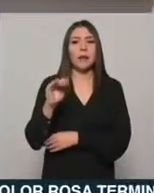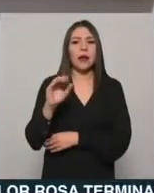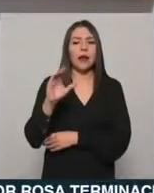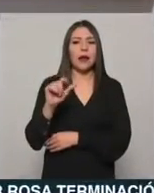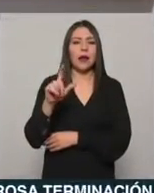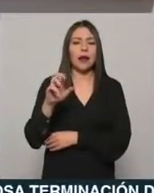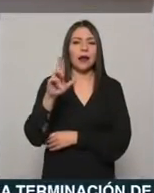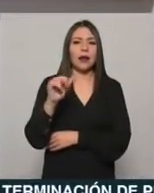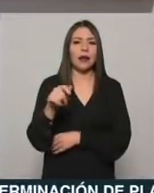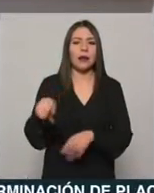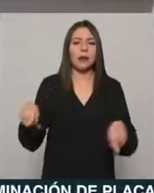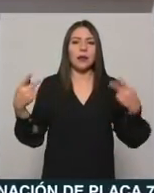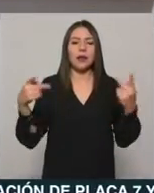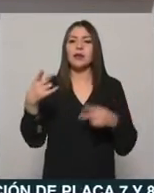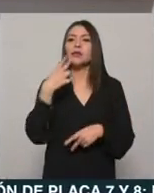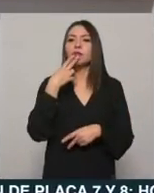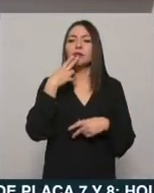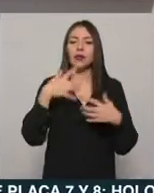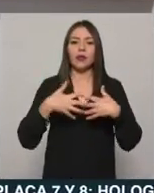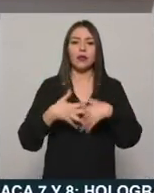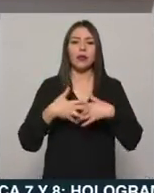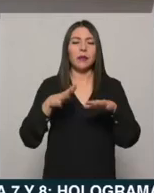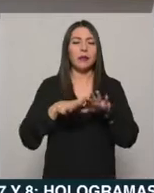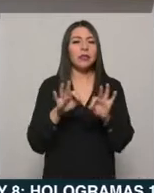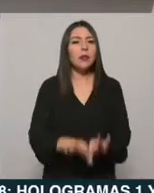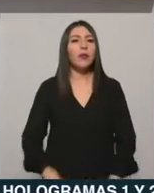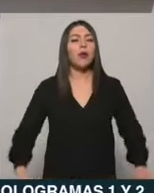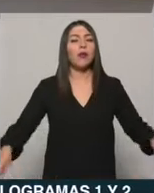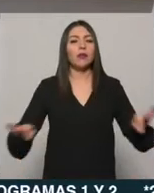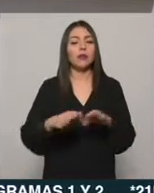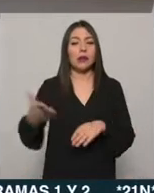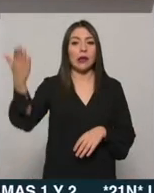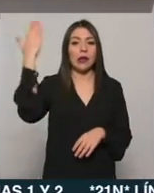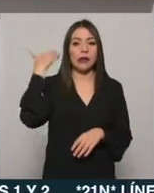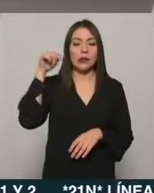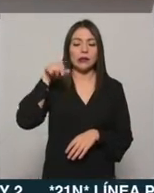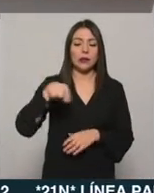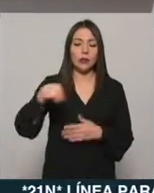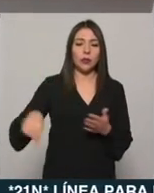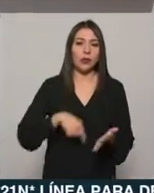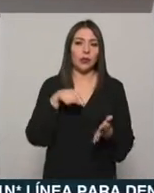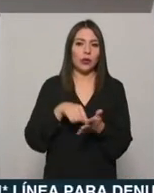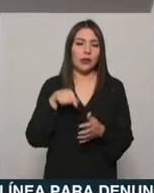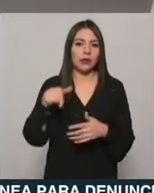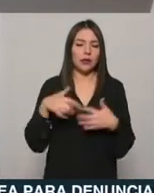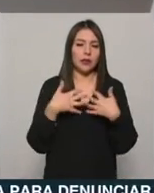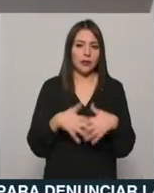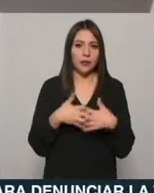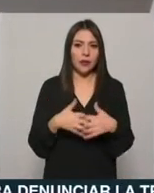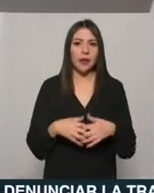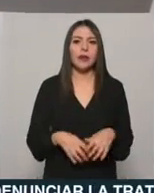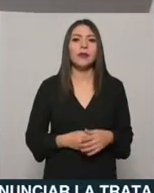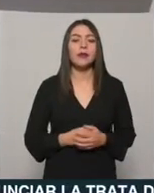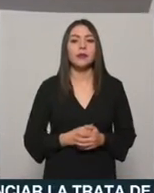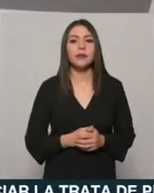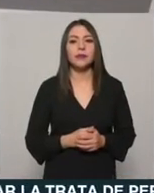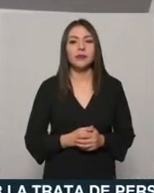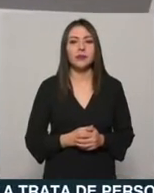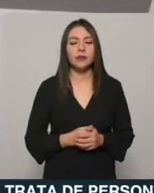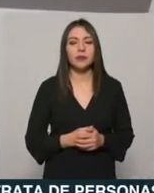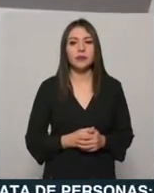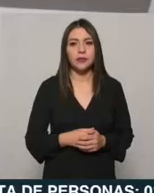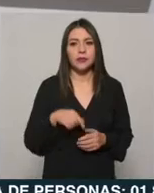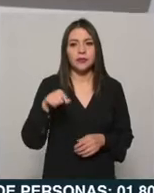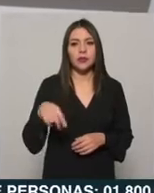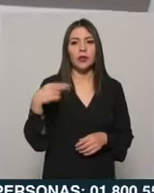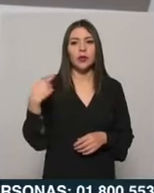más importantes, de las cigarreras más importantes de la época. Entonces aquí fue su sede, y gracias a que fue sede,